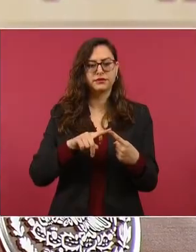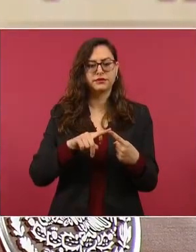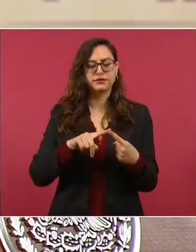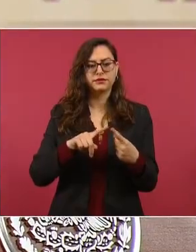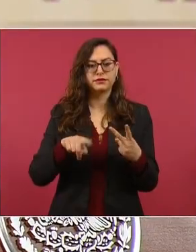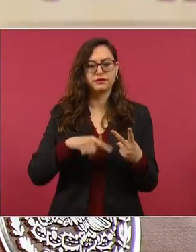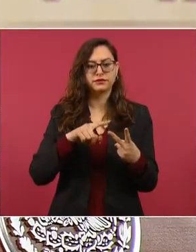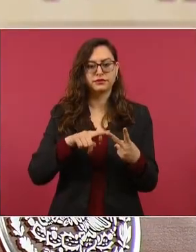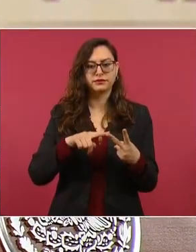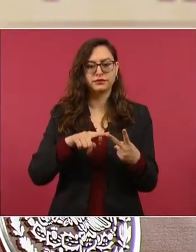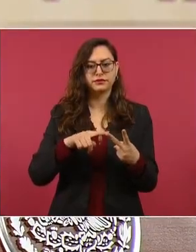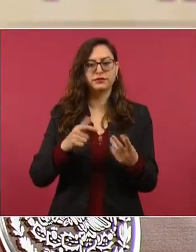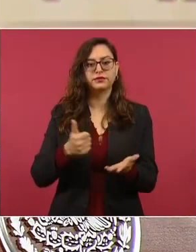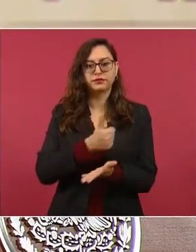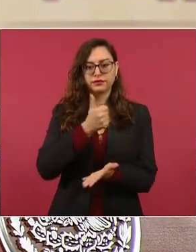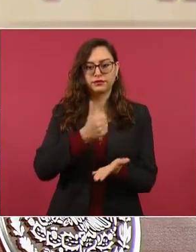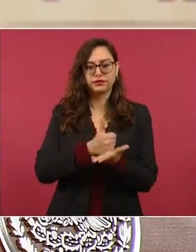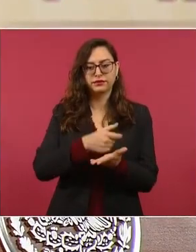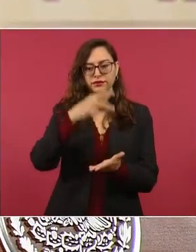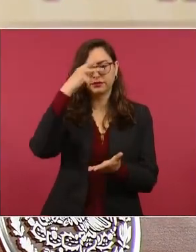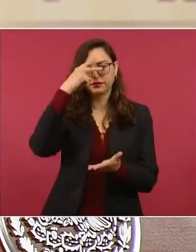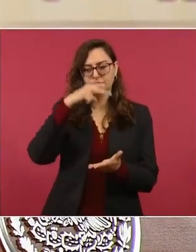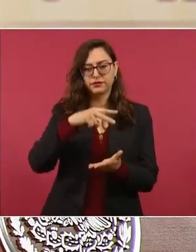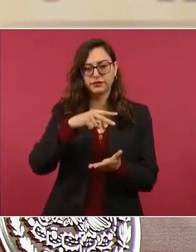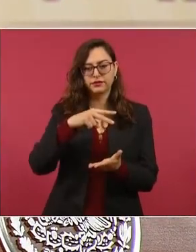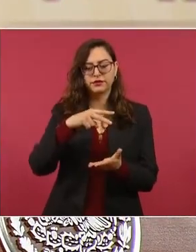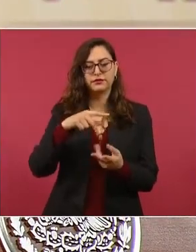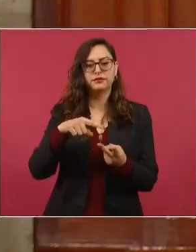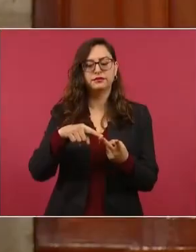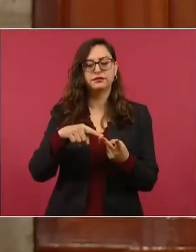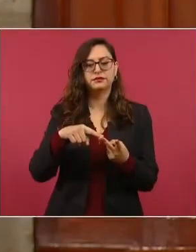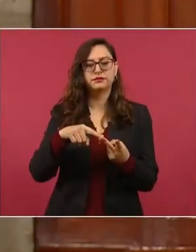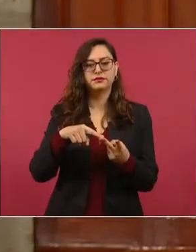la Ciudad de México, son dos,